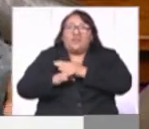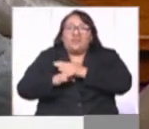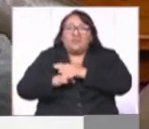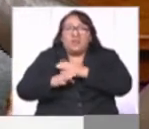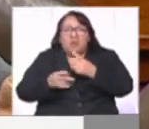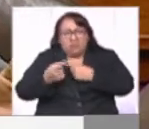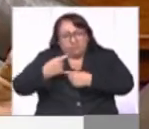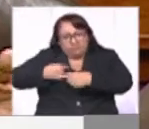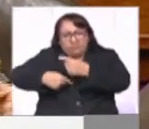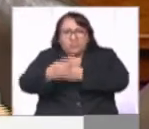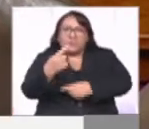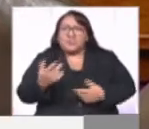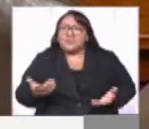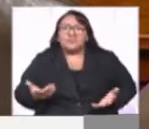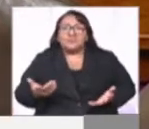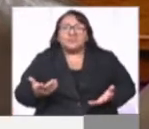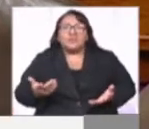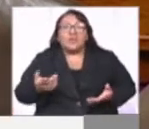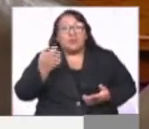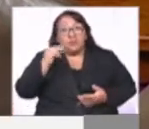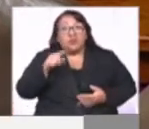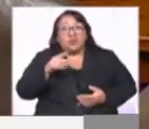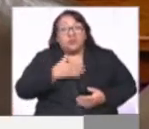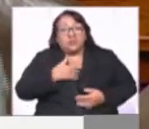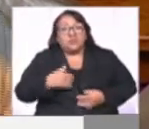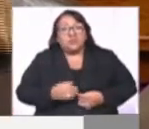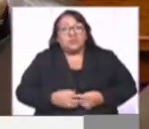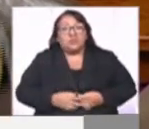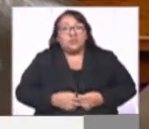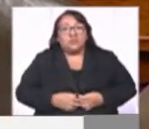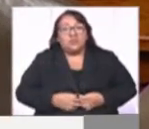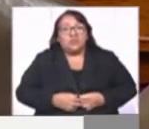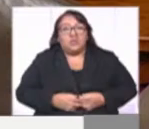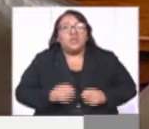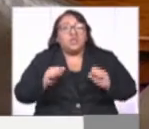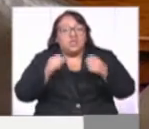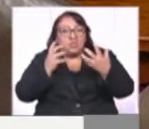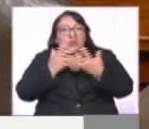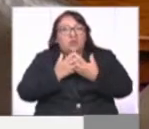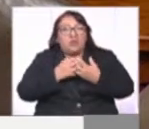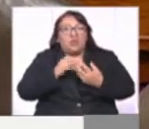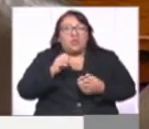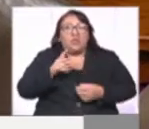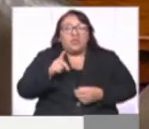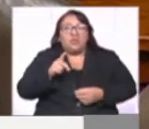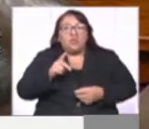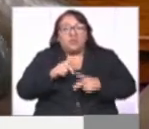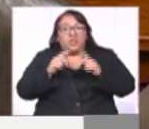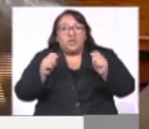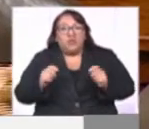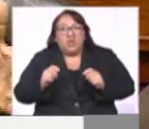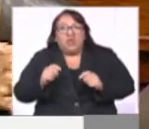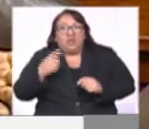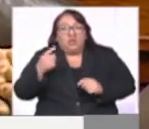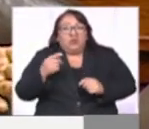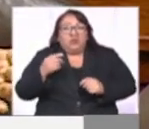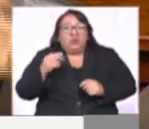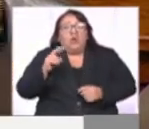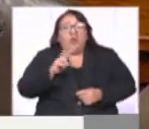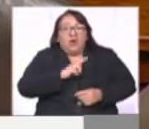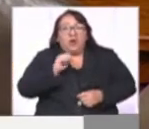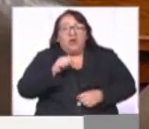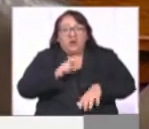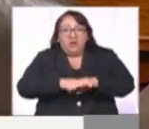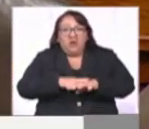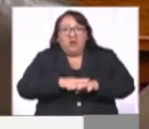los consumidores. Por ello, presidente, y coincido con la apreciación, este es un tribunal, son vocales que